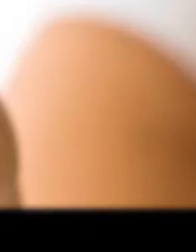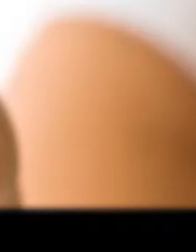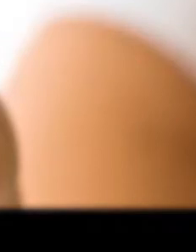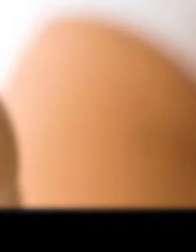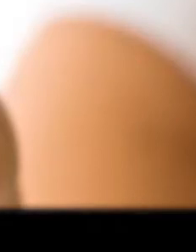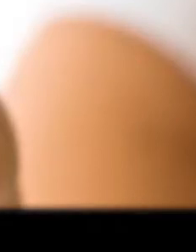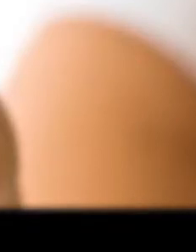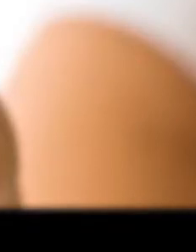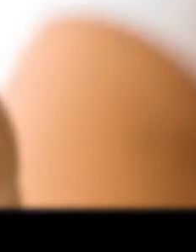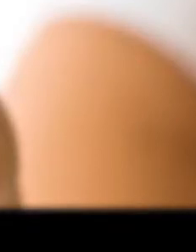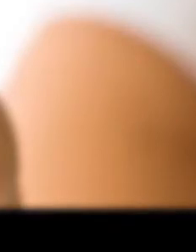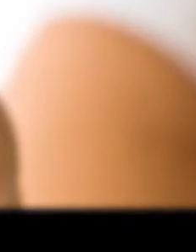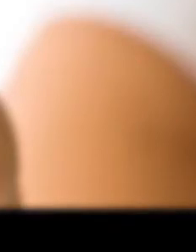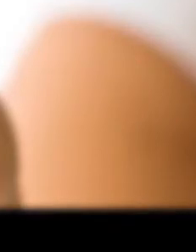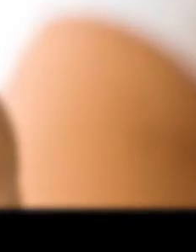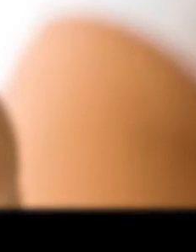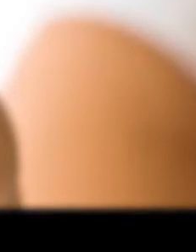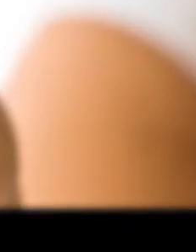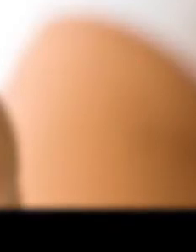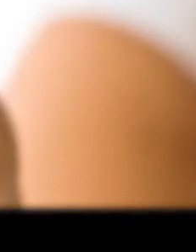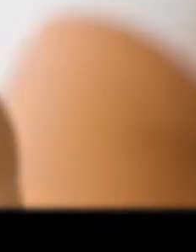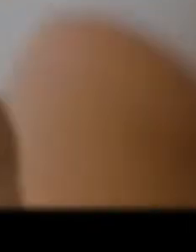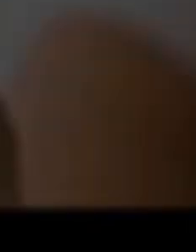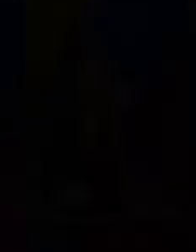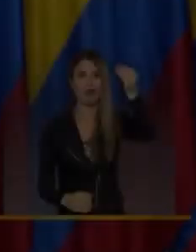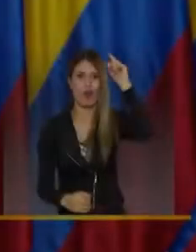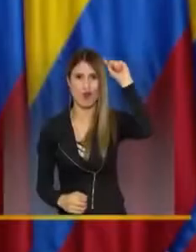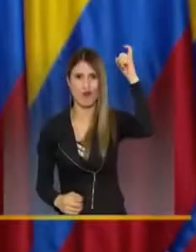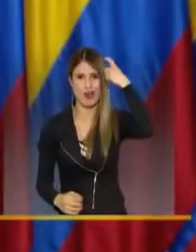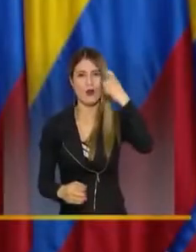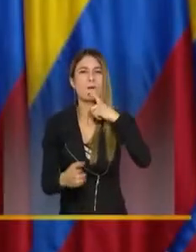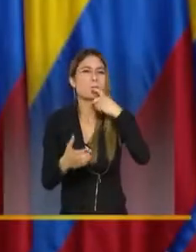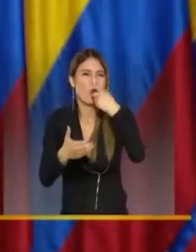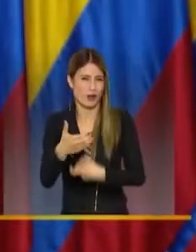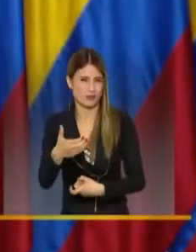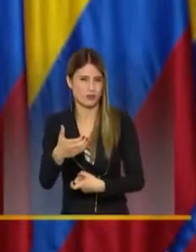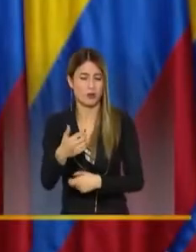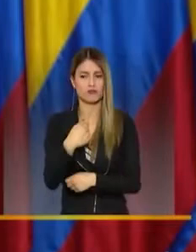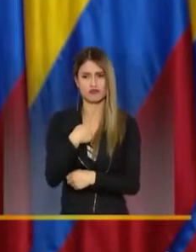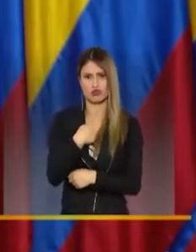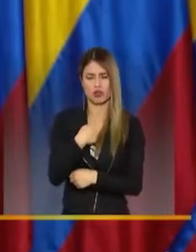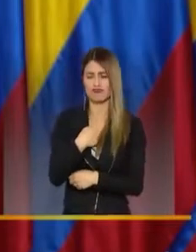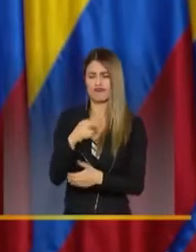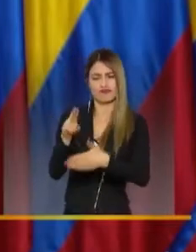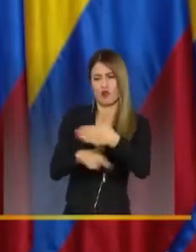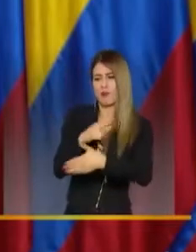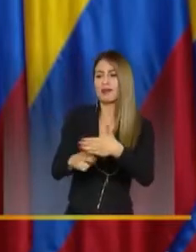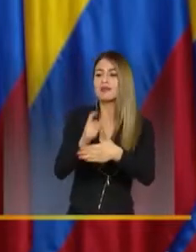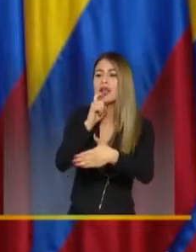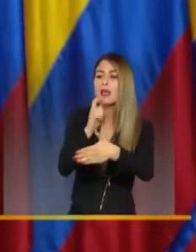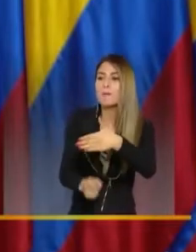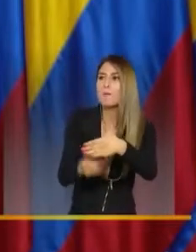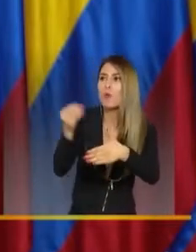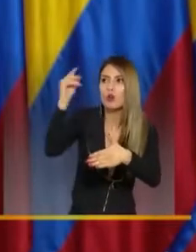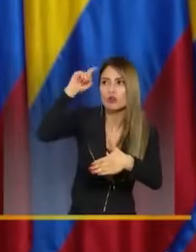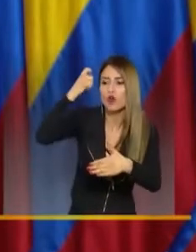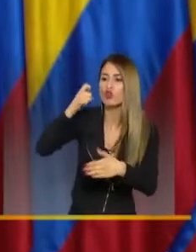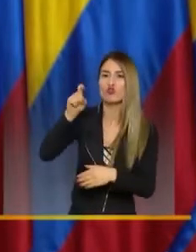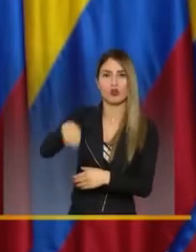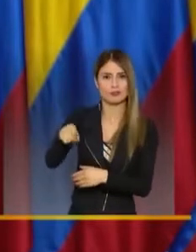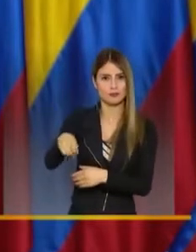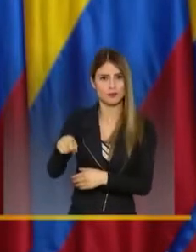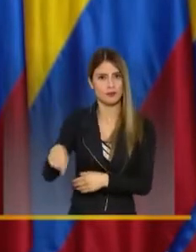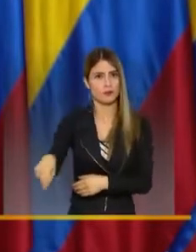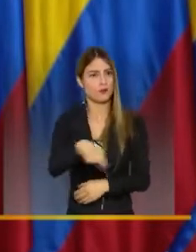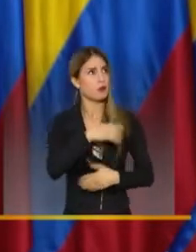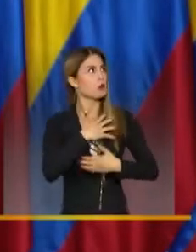que cada vez reciben menos recursos por parte de las empresas. Para apoyar a los colombianos que buscan empleo y a los